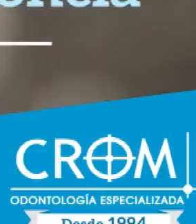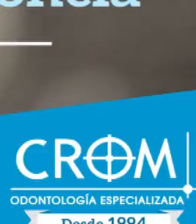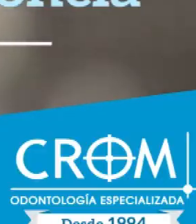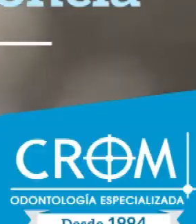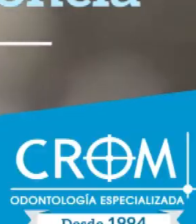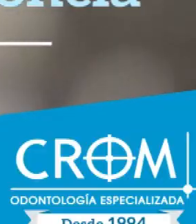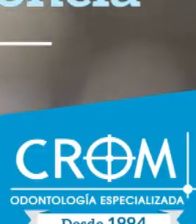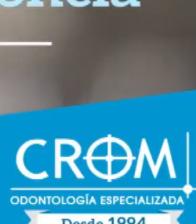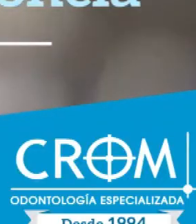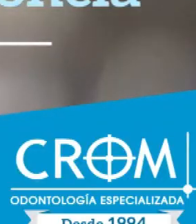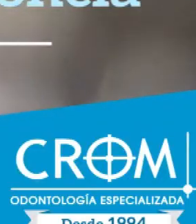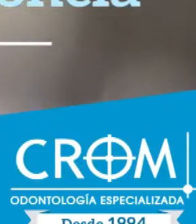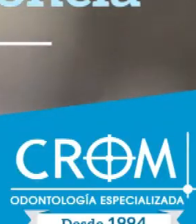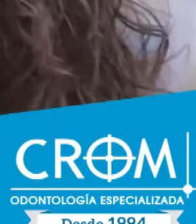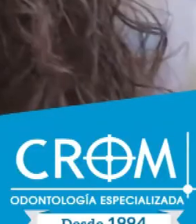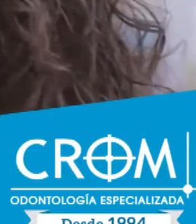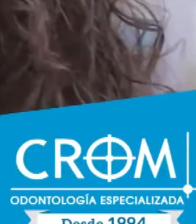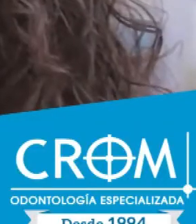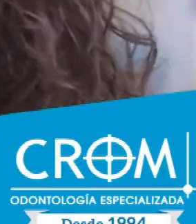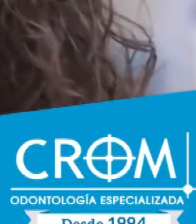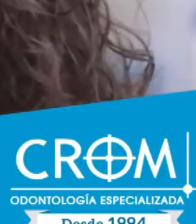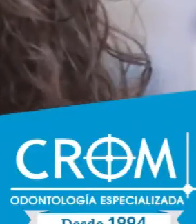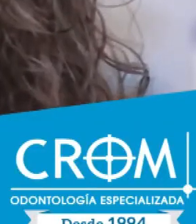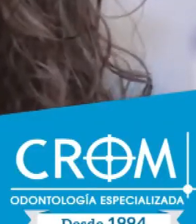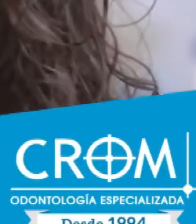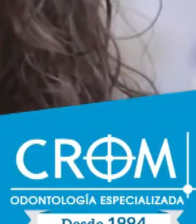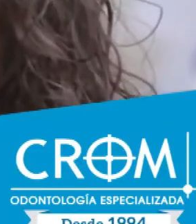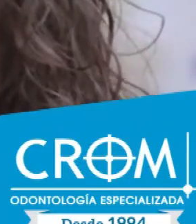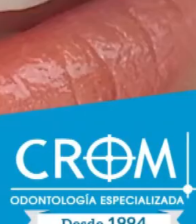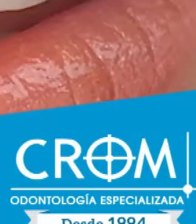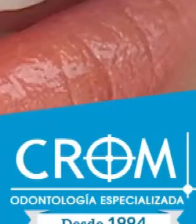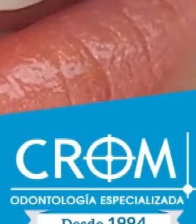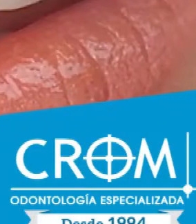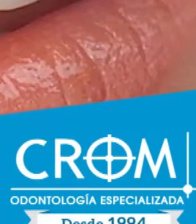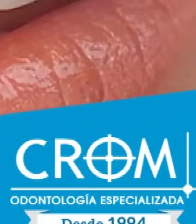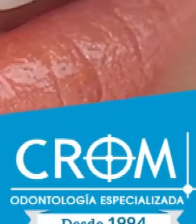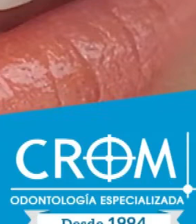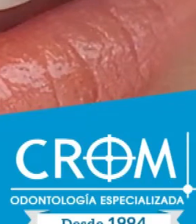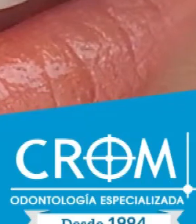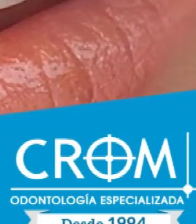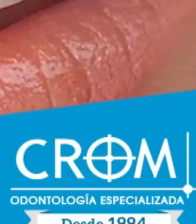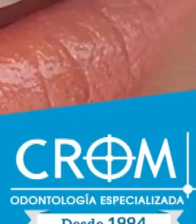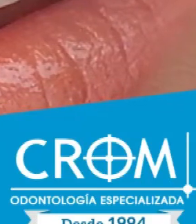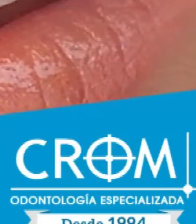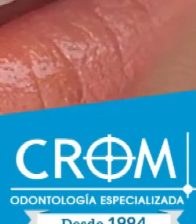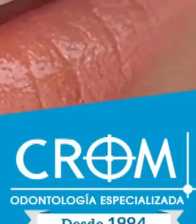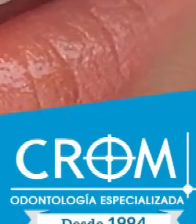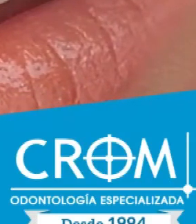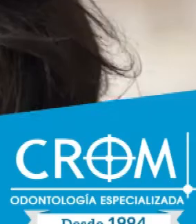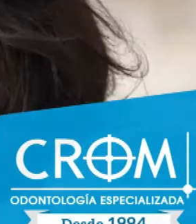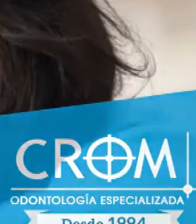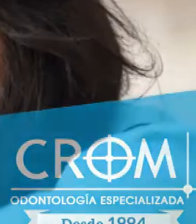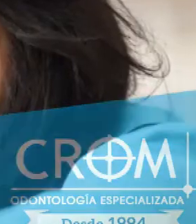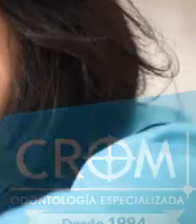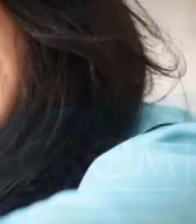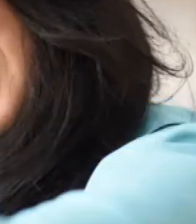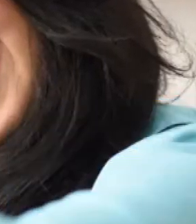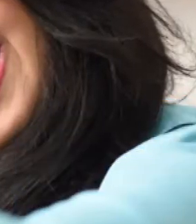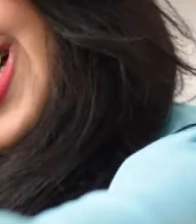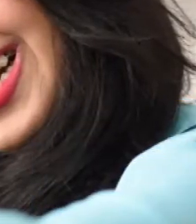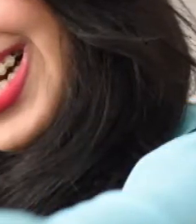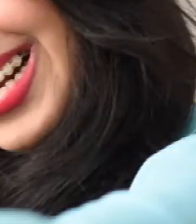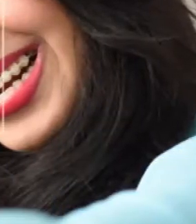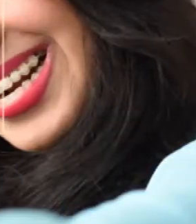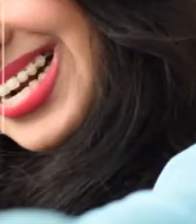Si quieres que no se note tu ortodoncia, los brackets transparentes son para ti. Más estética con excelentes resultados. Y sonríe sin